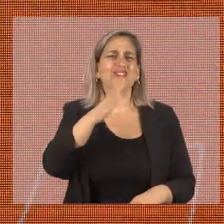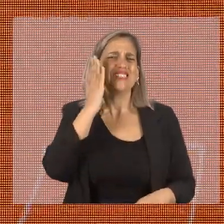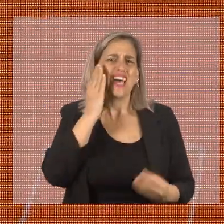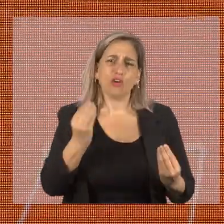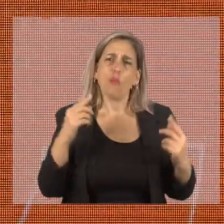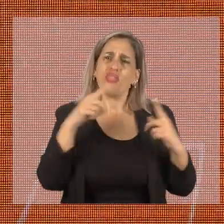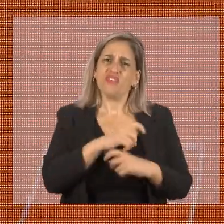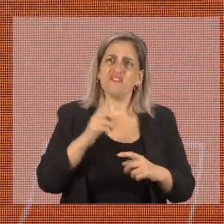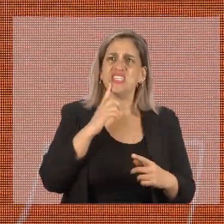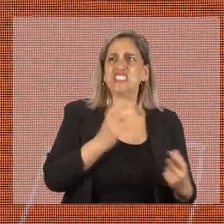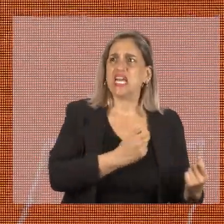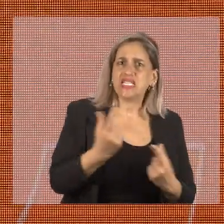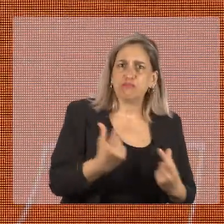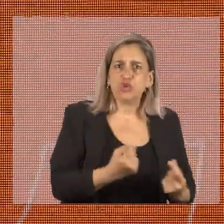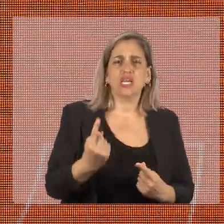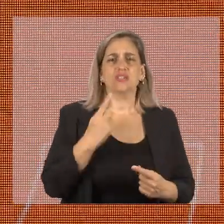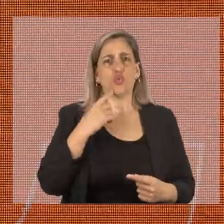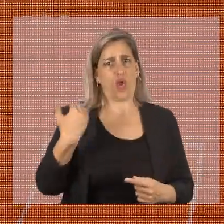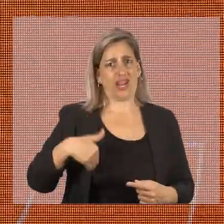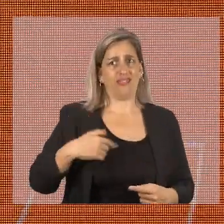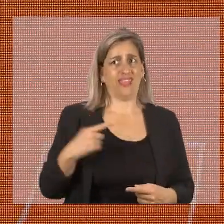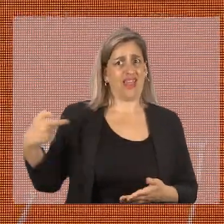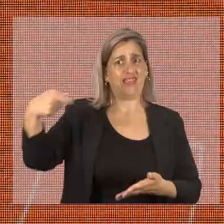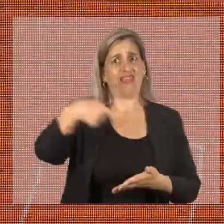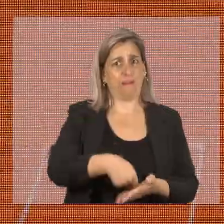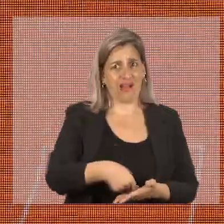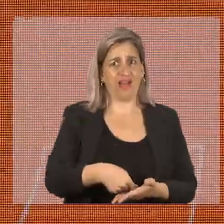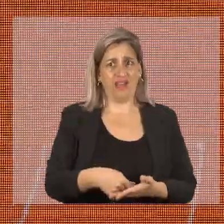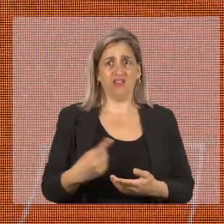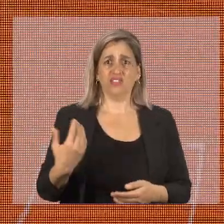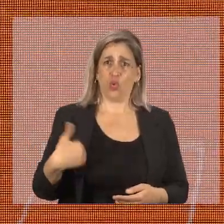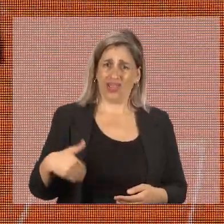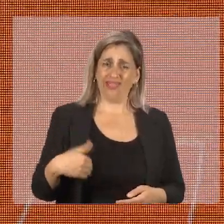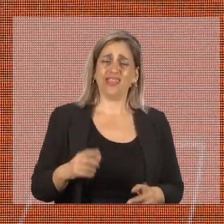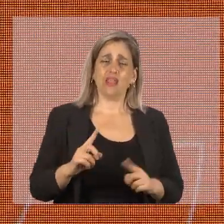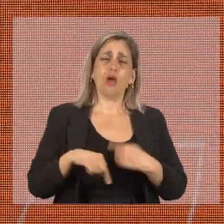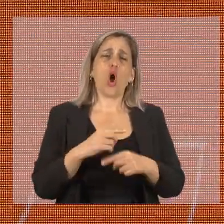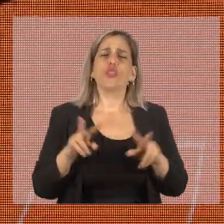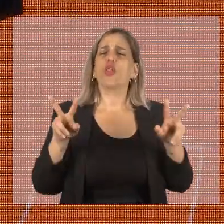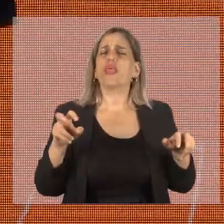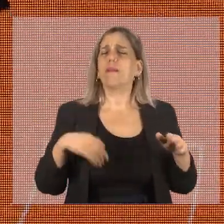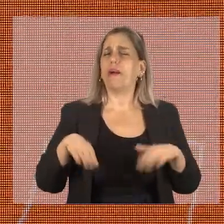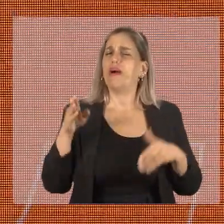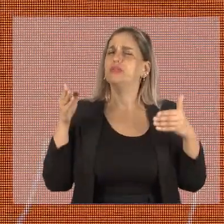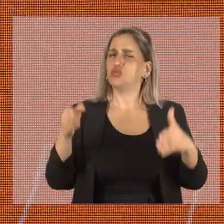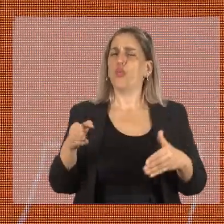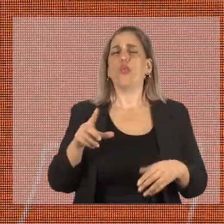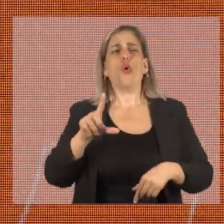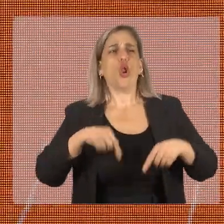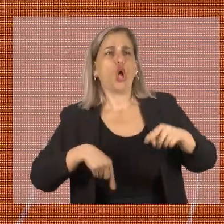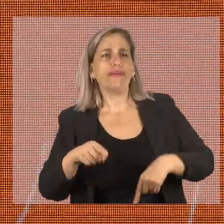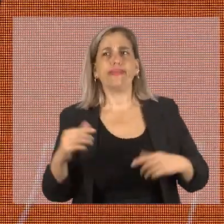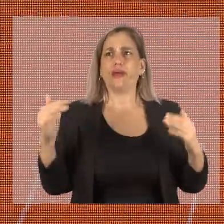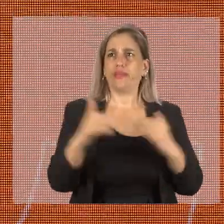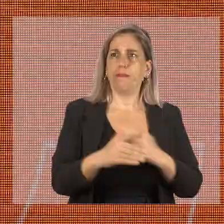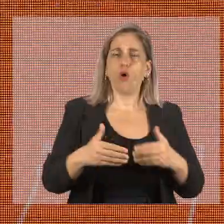otras cosas, lo difícil que es exportar a la Argentina y difícil que te paguen a veces en la Argentina y otros temas que son más de